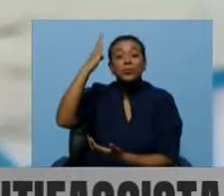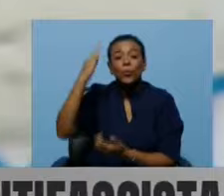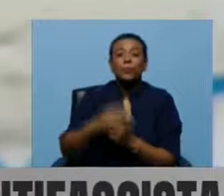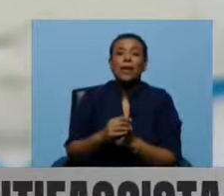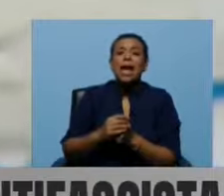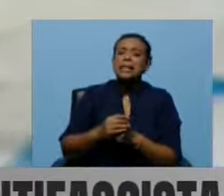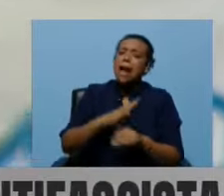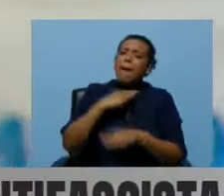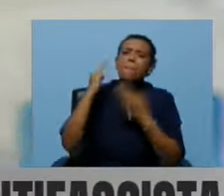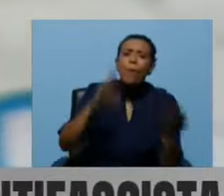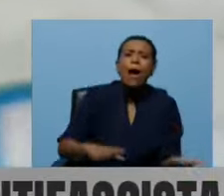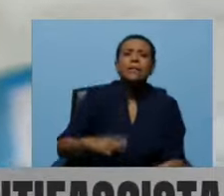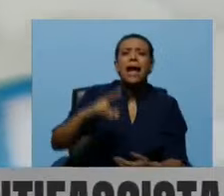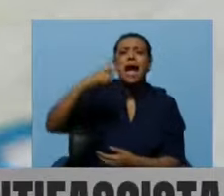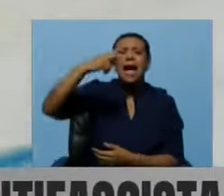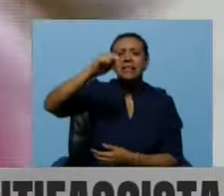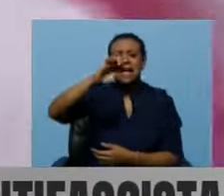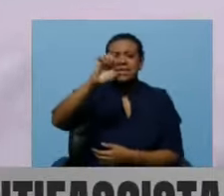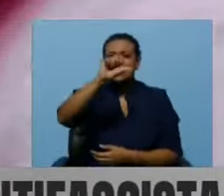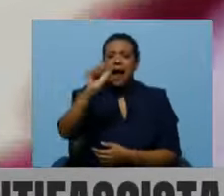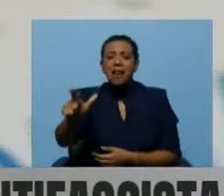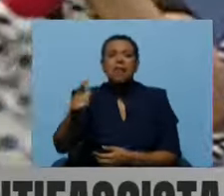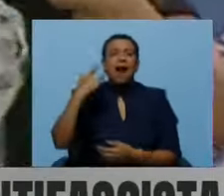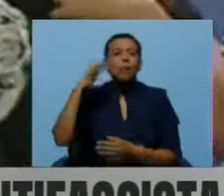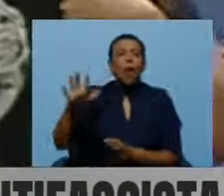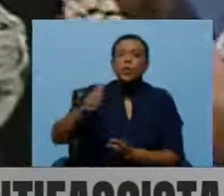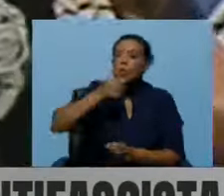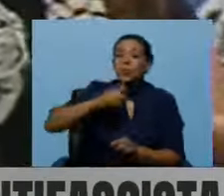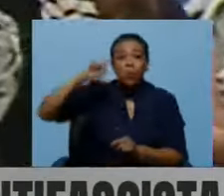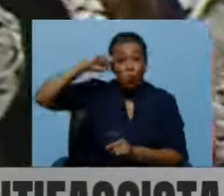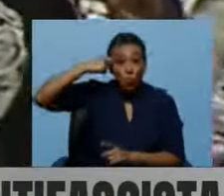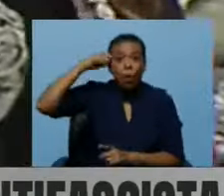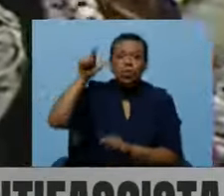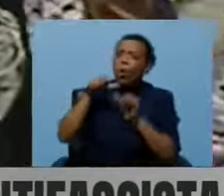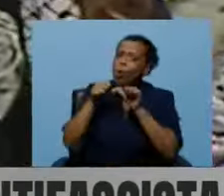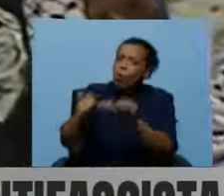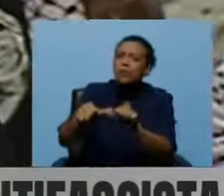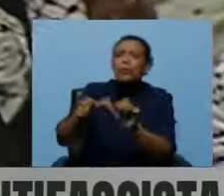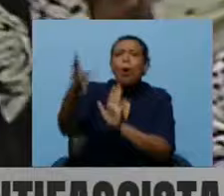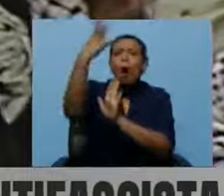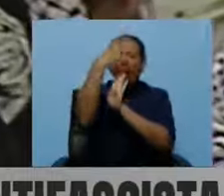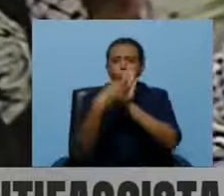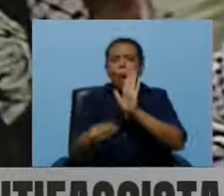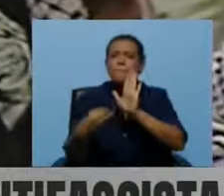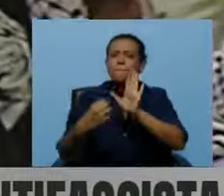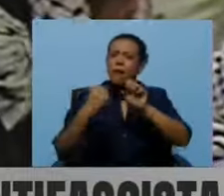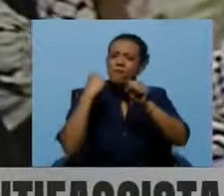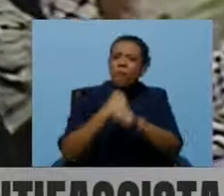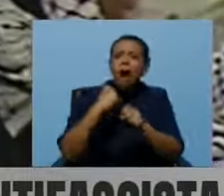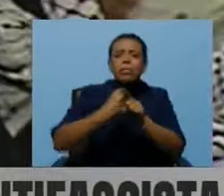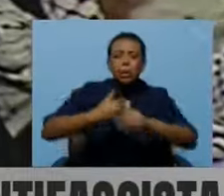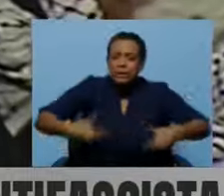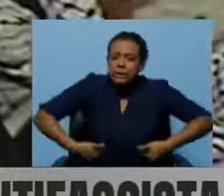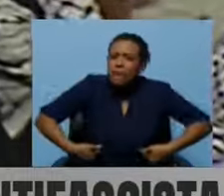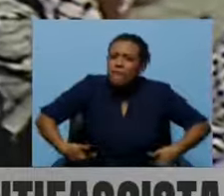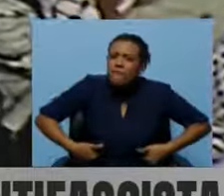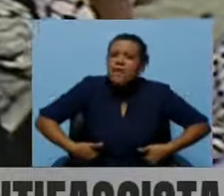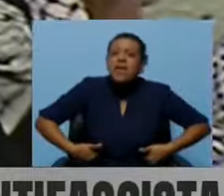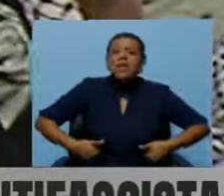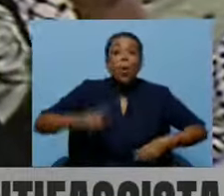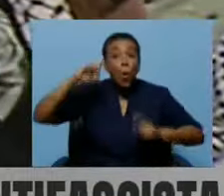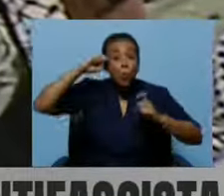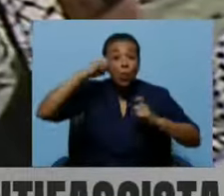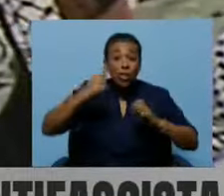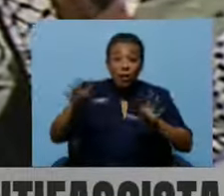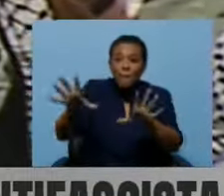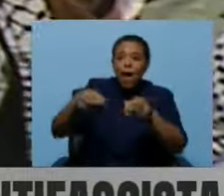el martirio de Nasrallah, su legado de resistencia continuará. Su sacrificio será un